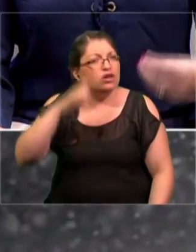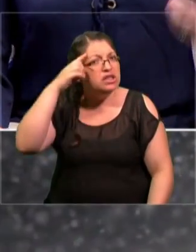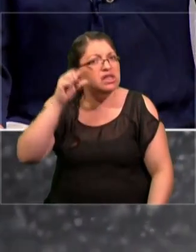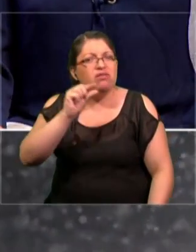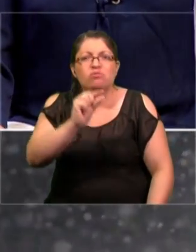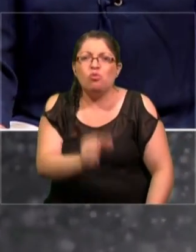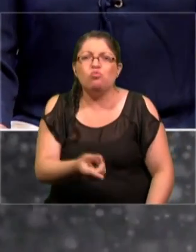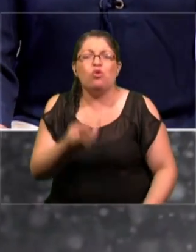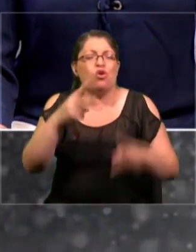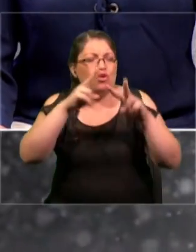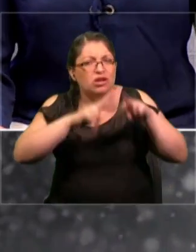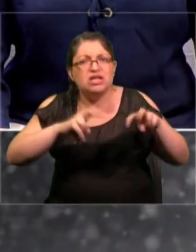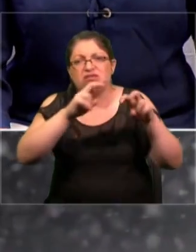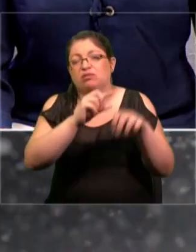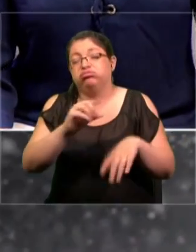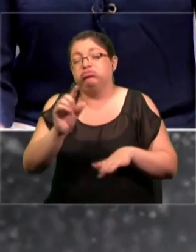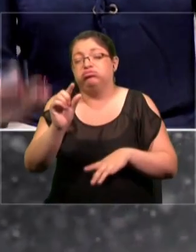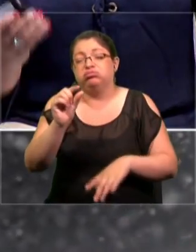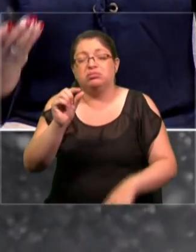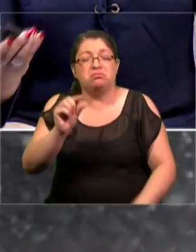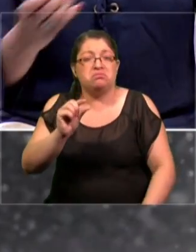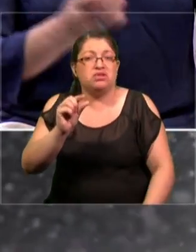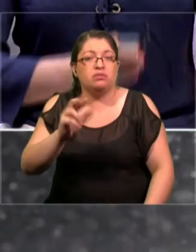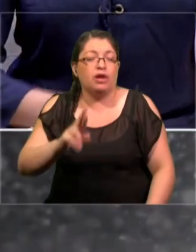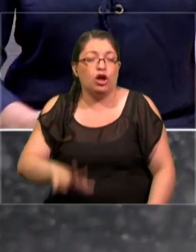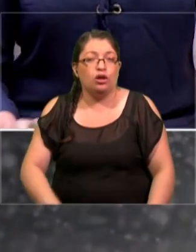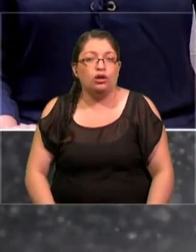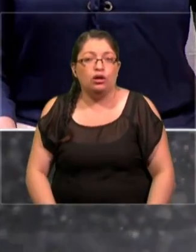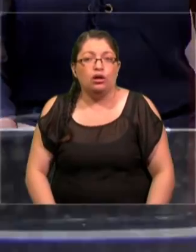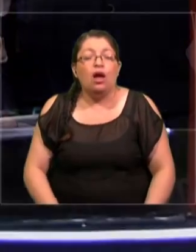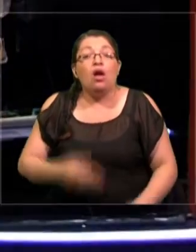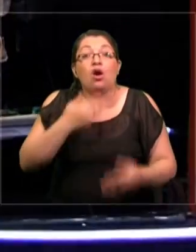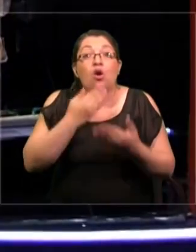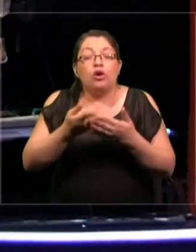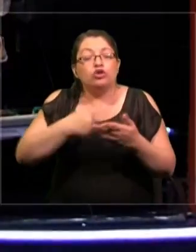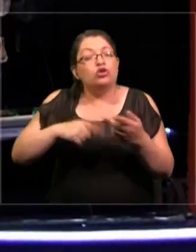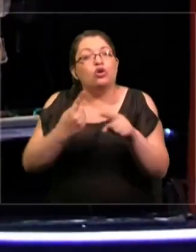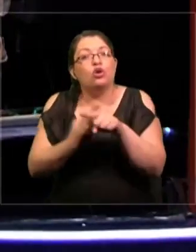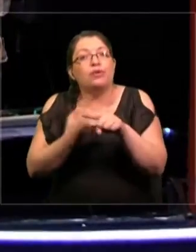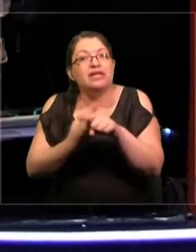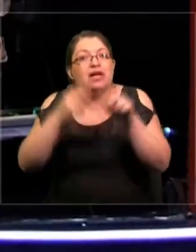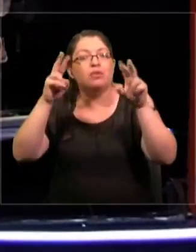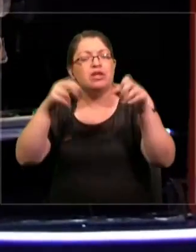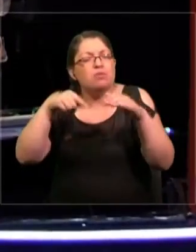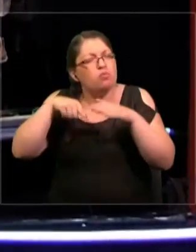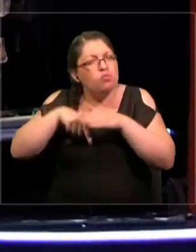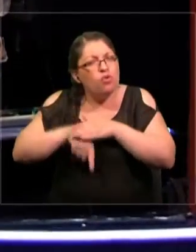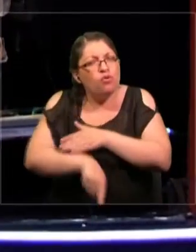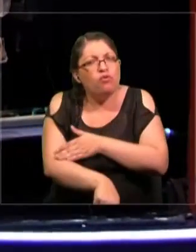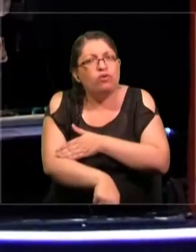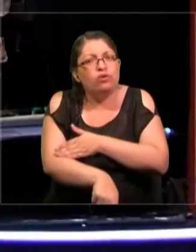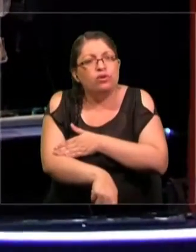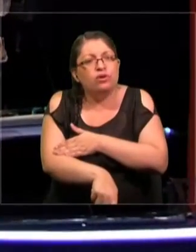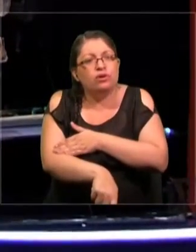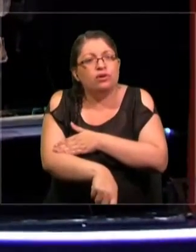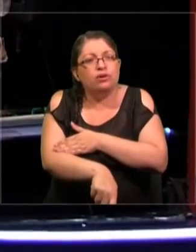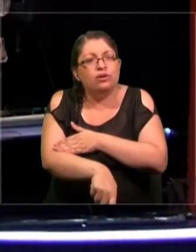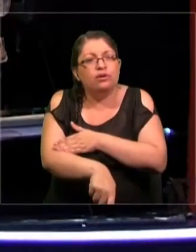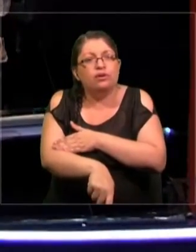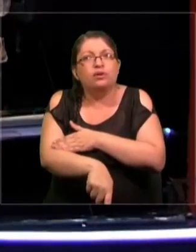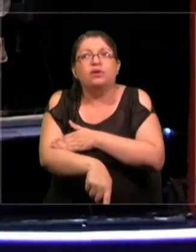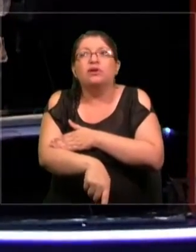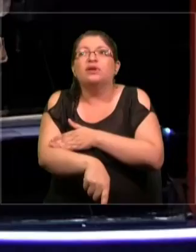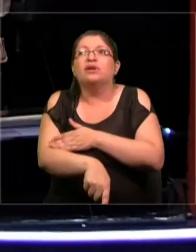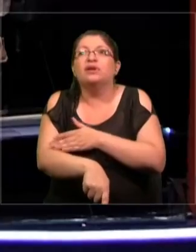poco, se estudia aún menos. Sin embargo, cuando uno empieza a discutir los temas profundos de lo que significa salud,